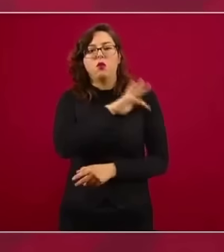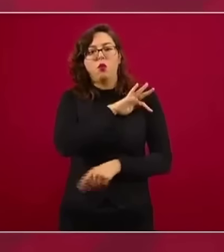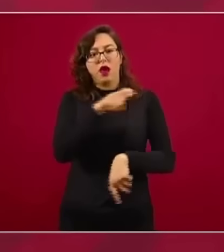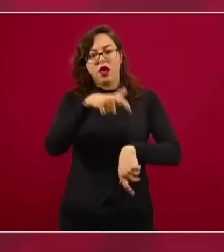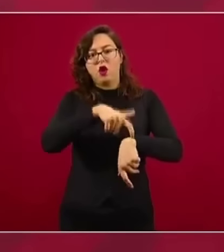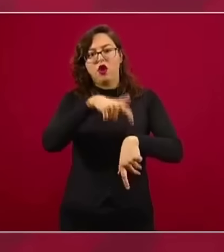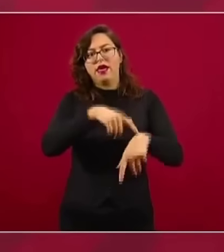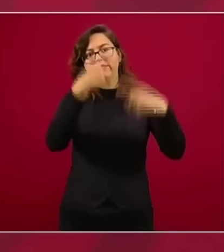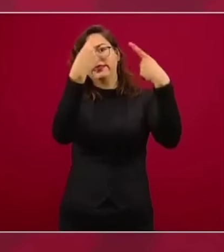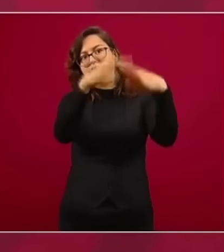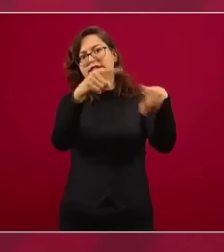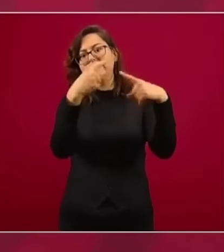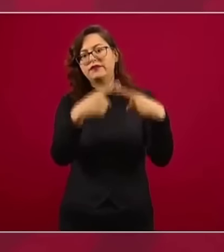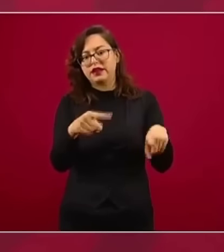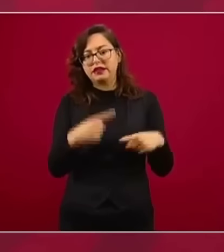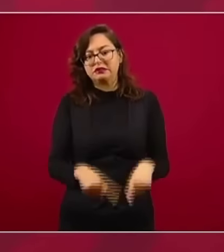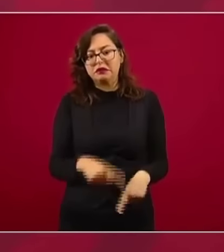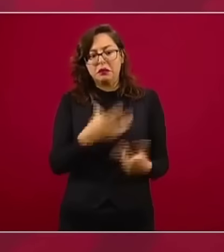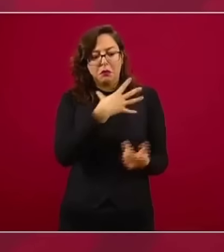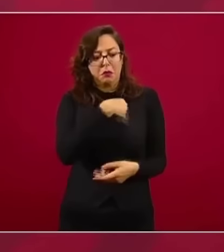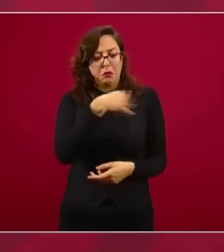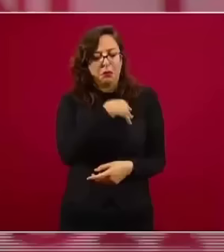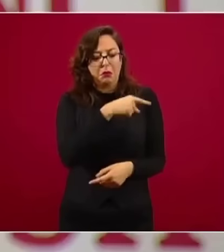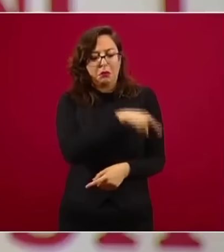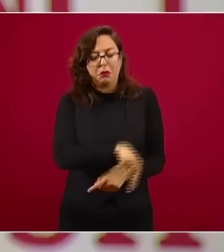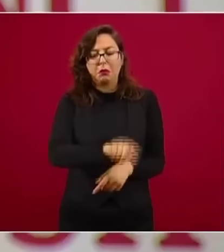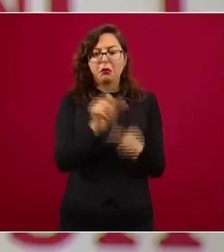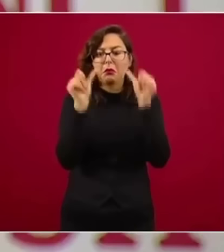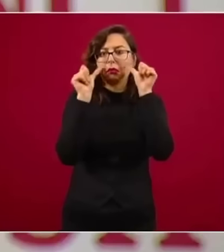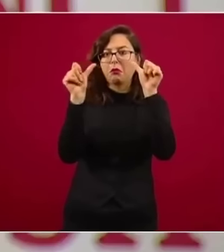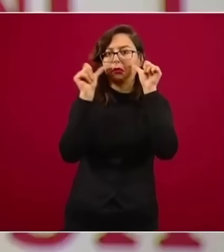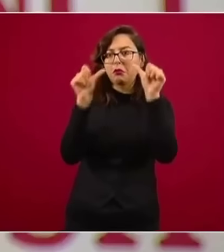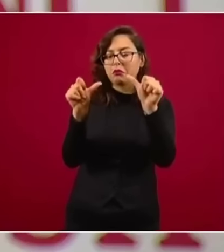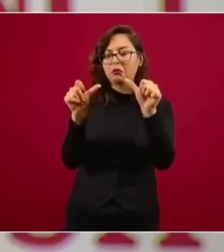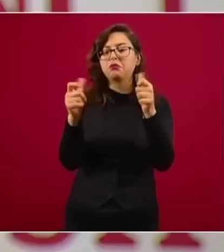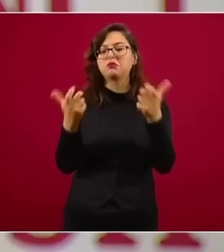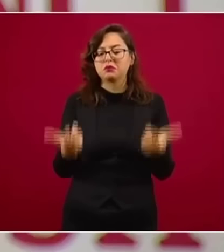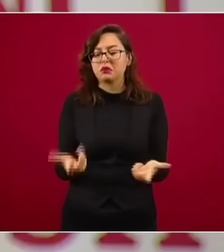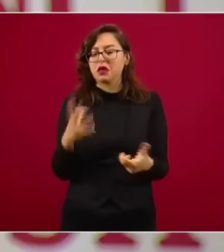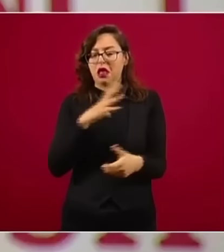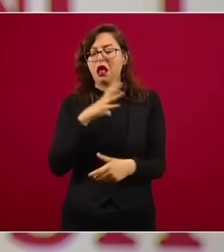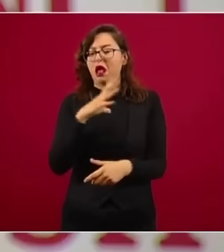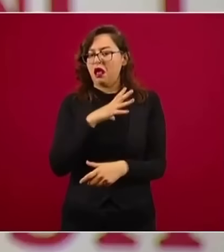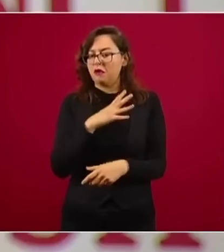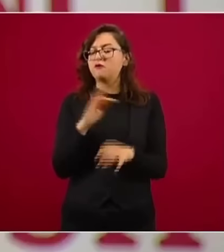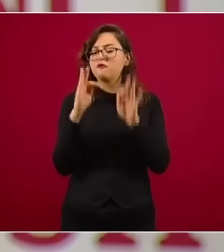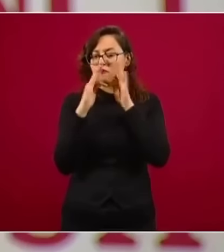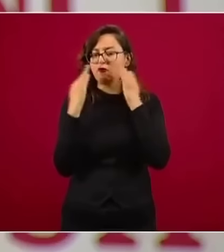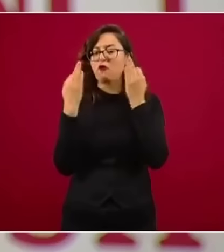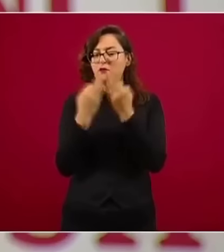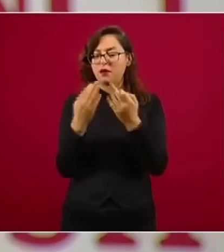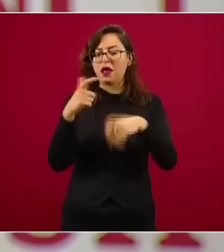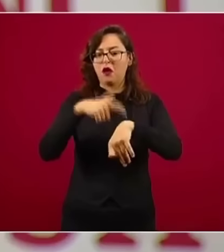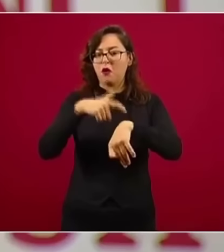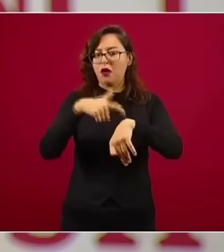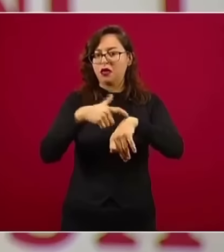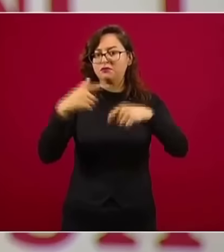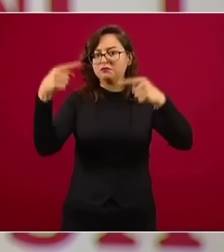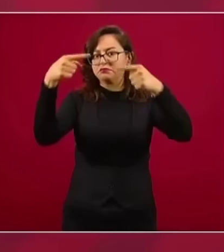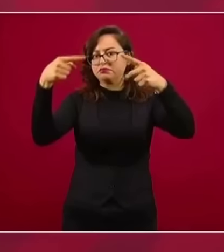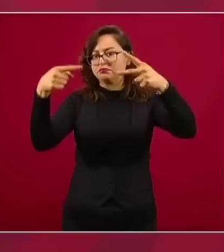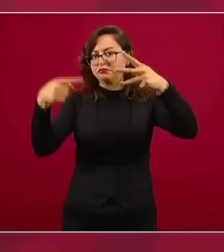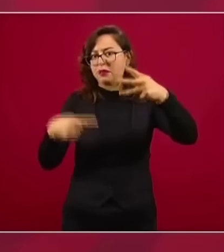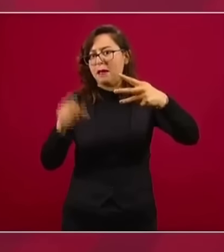sus hijos porque están los canales mezclados, de tal manera que se puede construir horarios